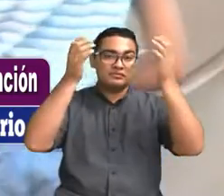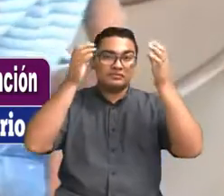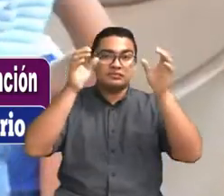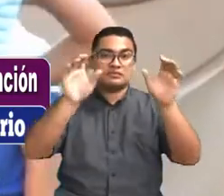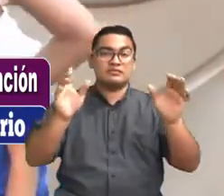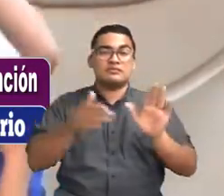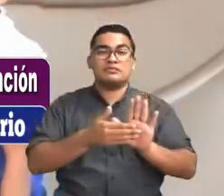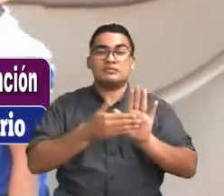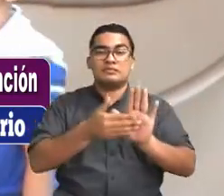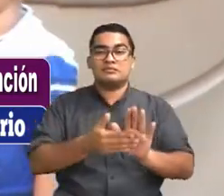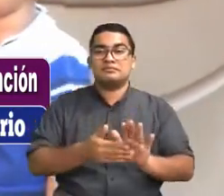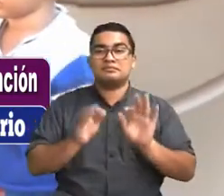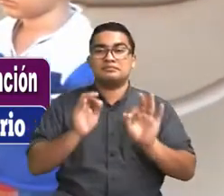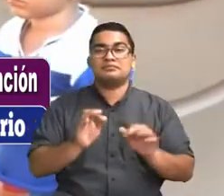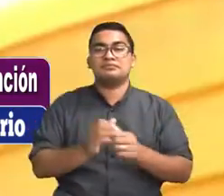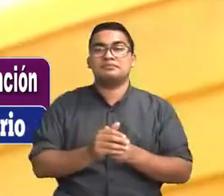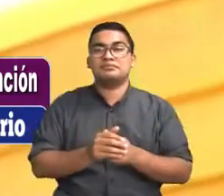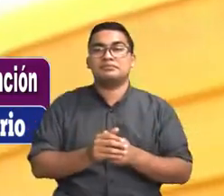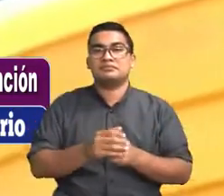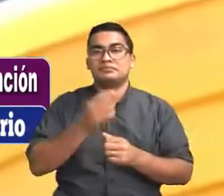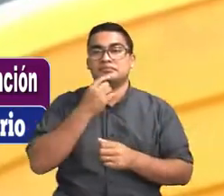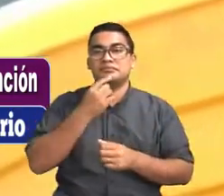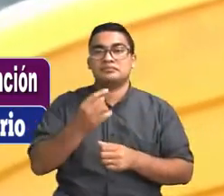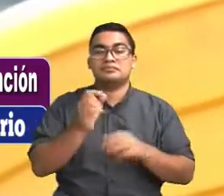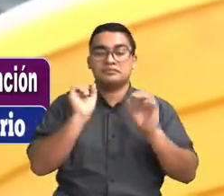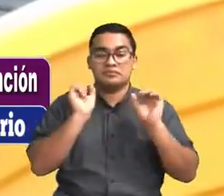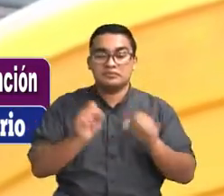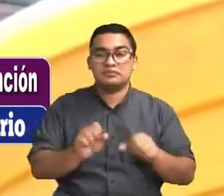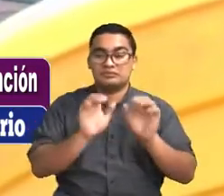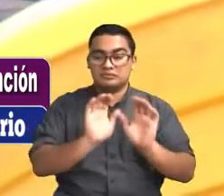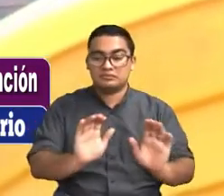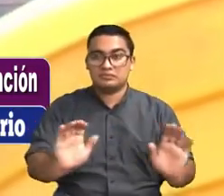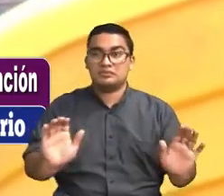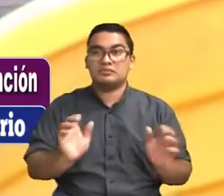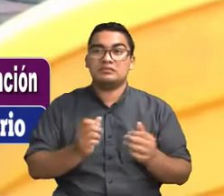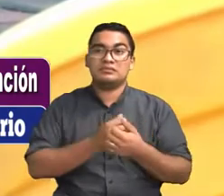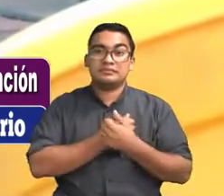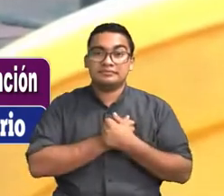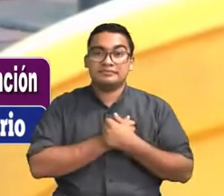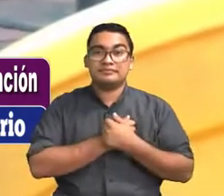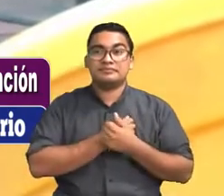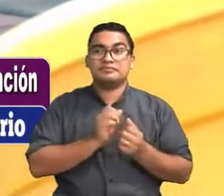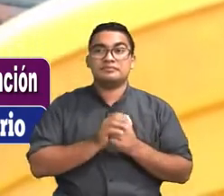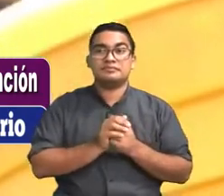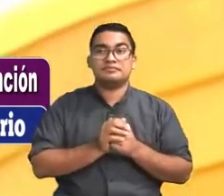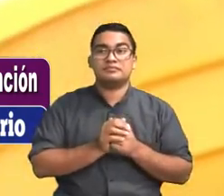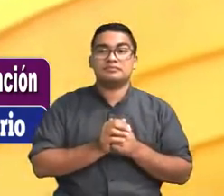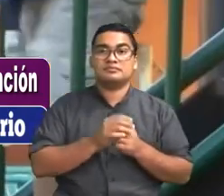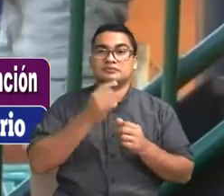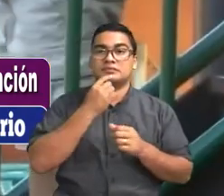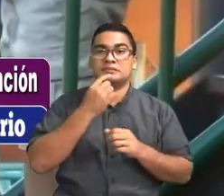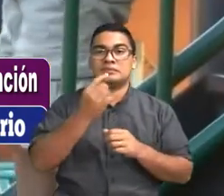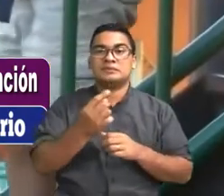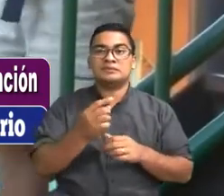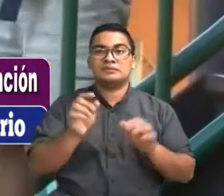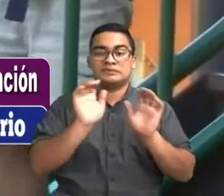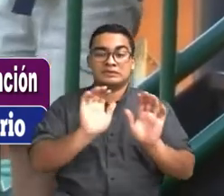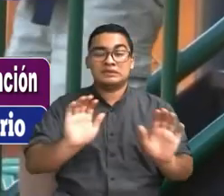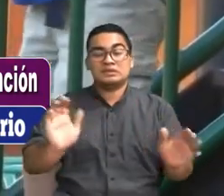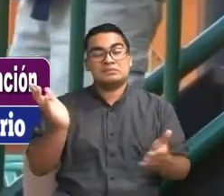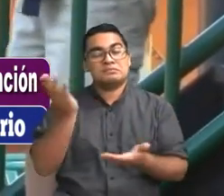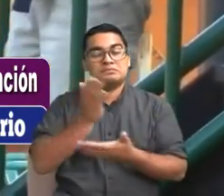modelo de crianza, ¿verdad? Okay. De criar a los niños con amor, porque prácticamente el niño, dependiendo a veces